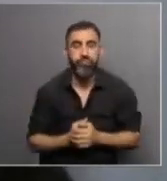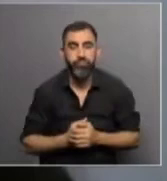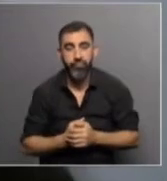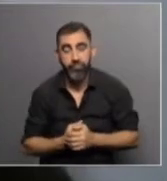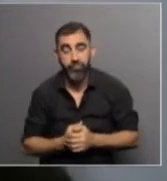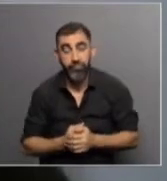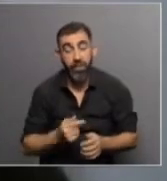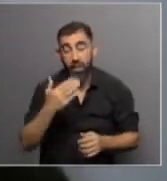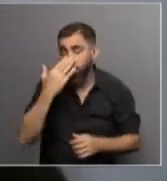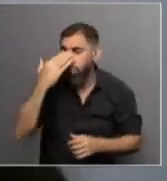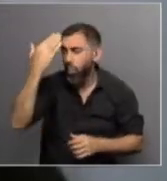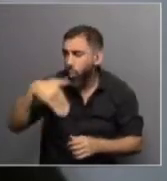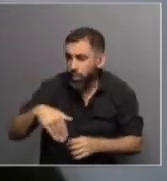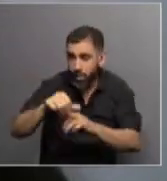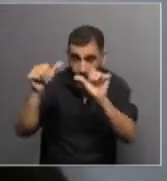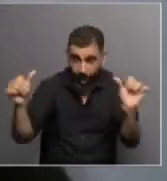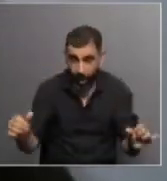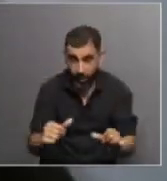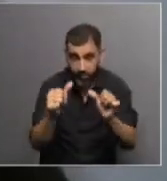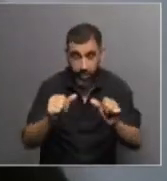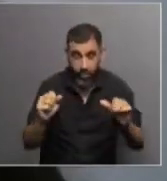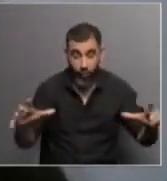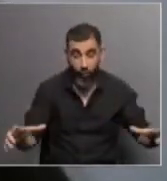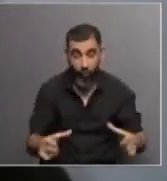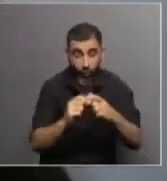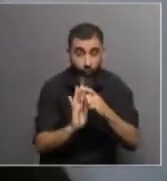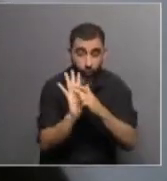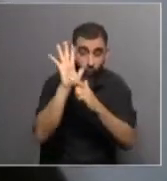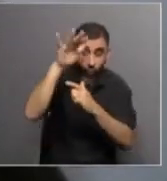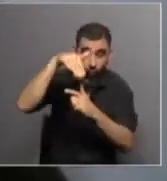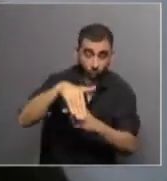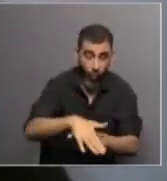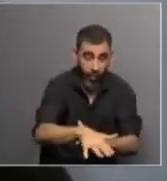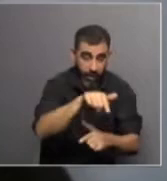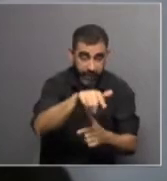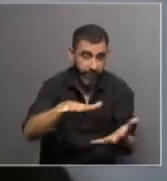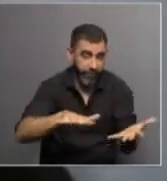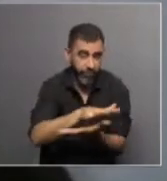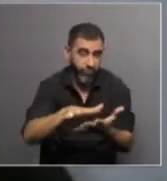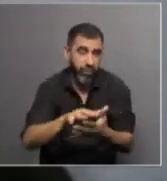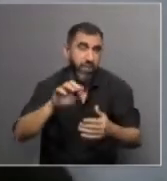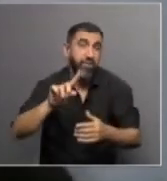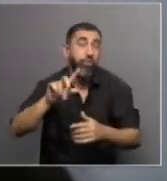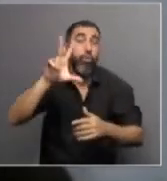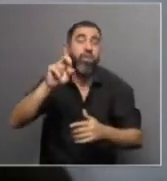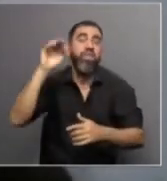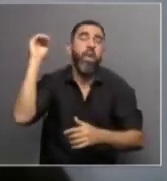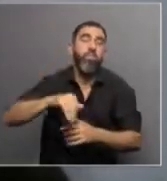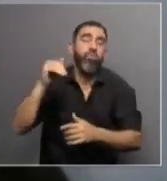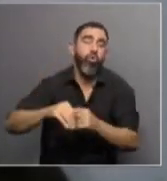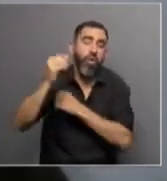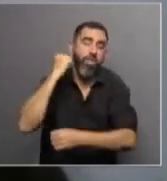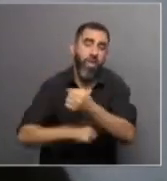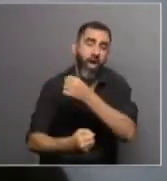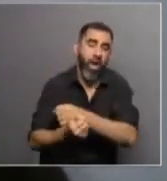cuenta que, bueno, la última actividad volcánica para esa región fue de hace 130 millones de años,